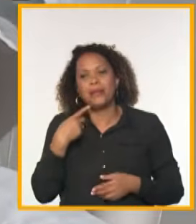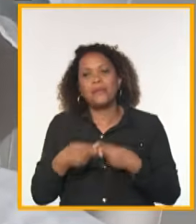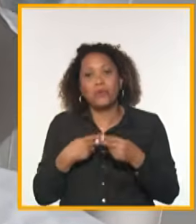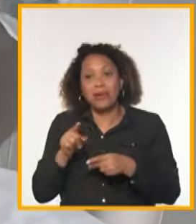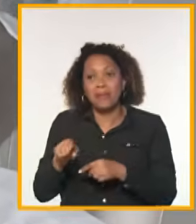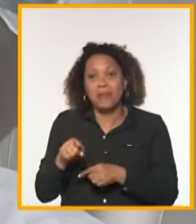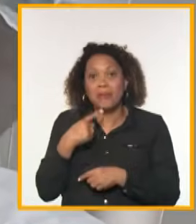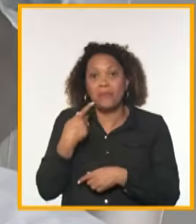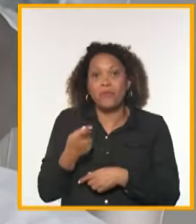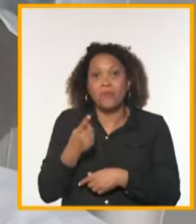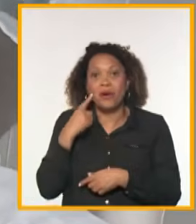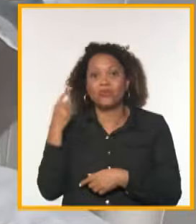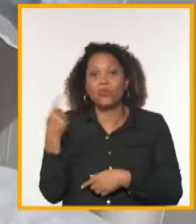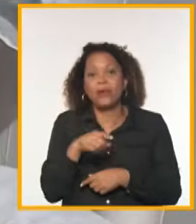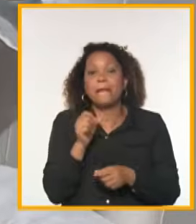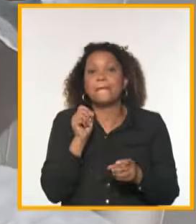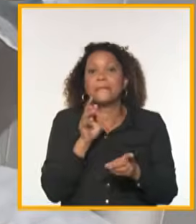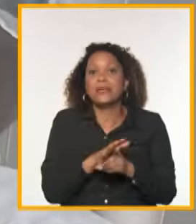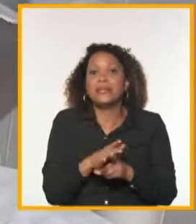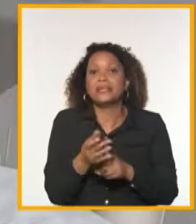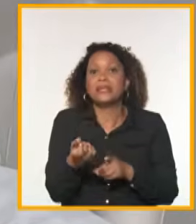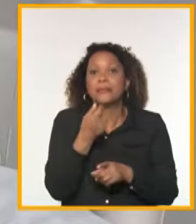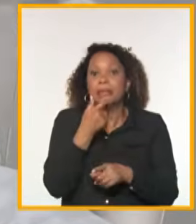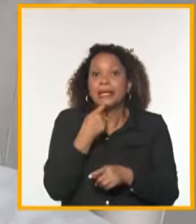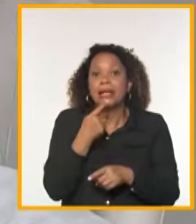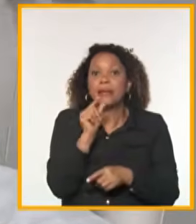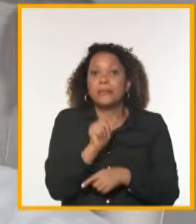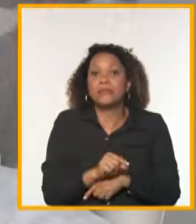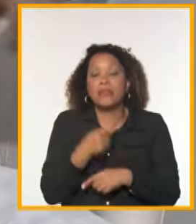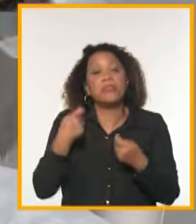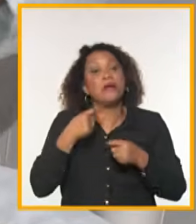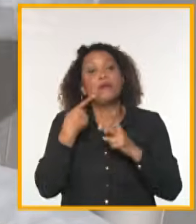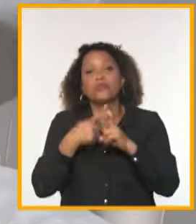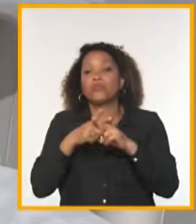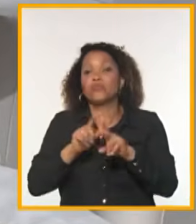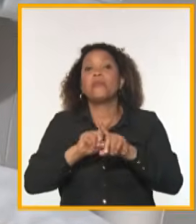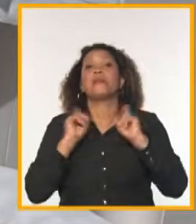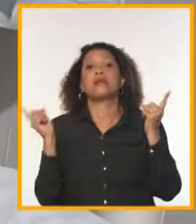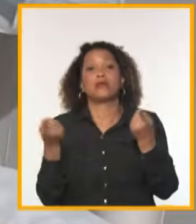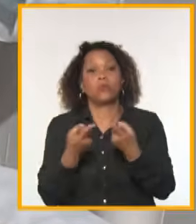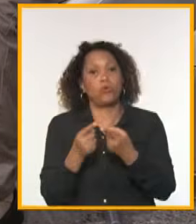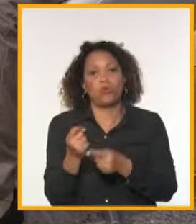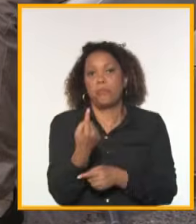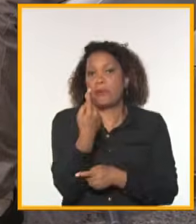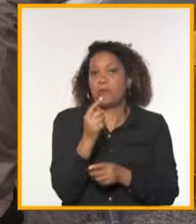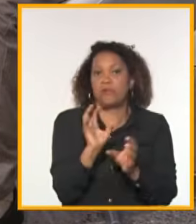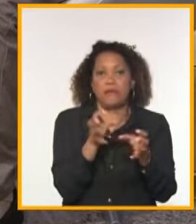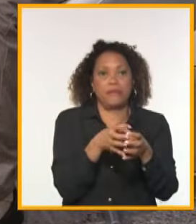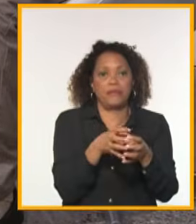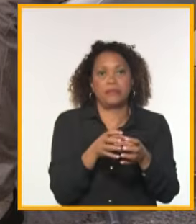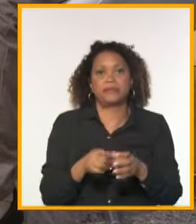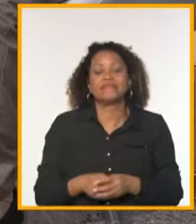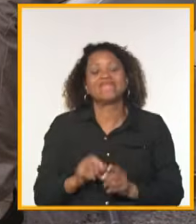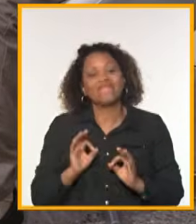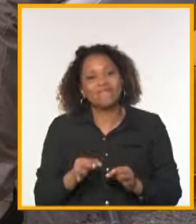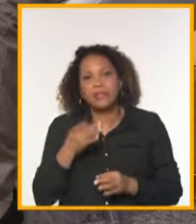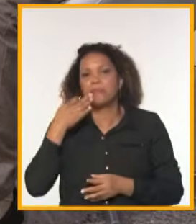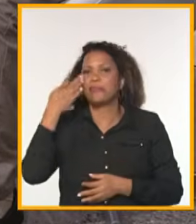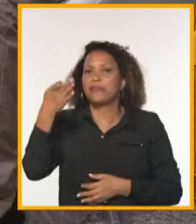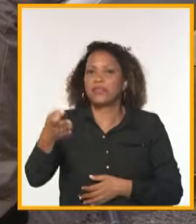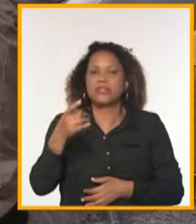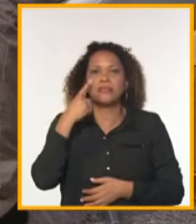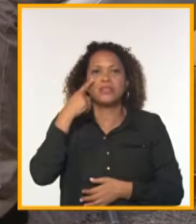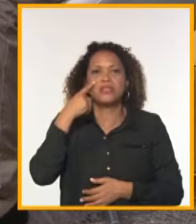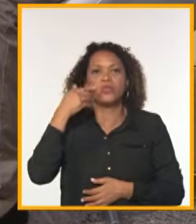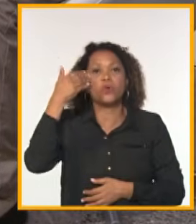buscar allí ahora cuando tú empieces a tratar a las personas. Hay que buscar una solución para todos. Siempre fue la visión de Fidel. Sí, siempre. La solución